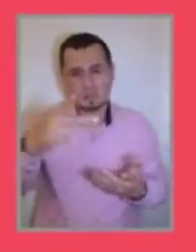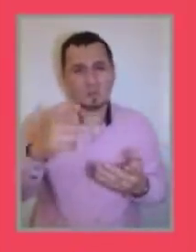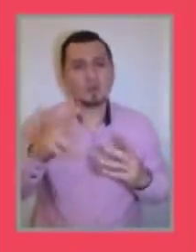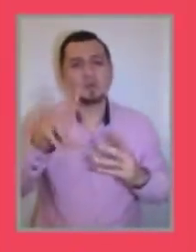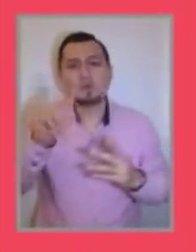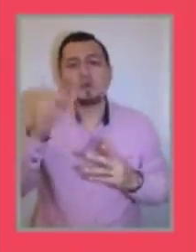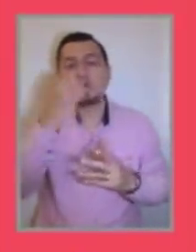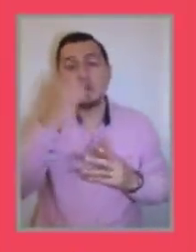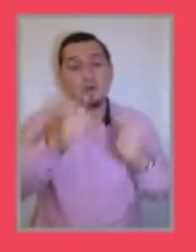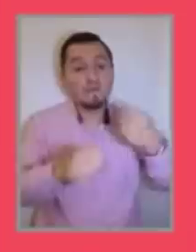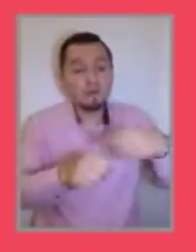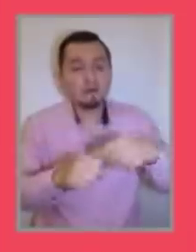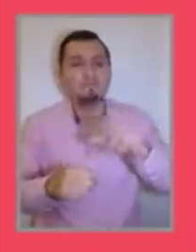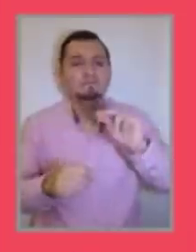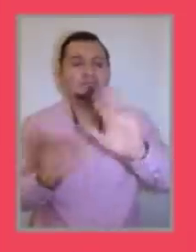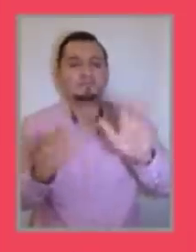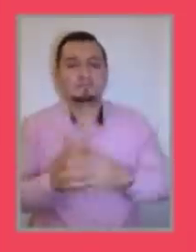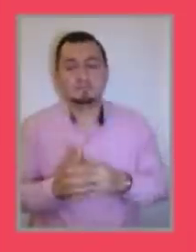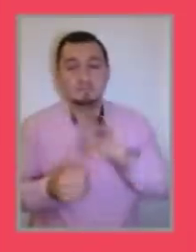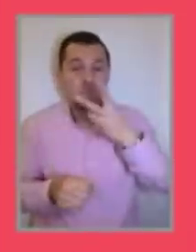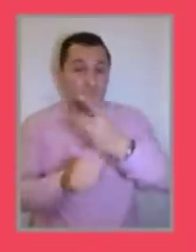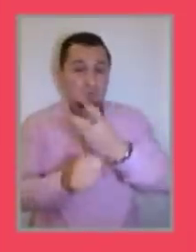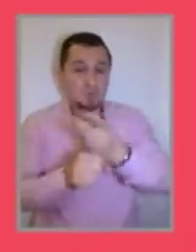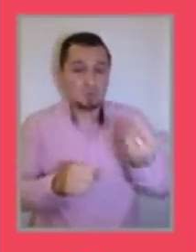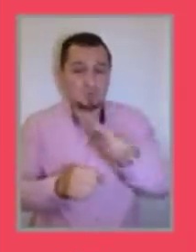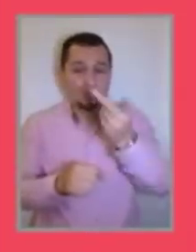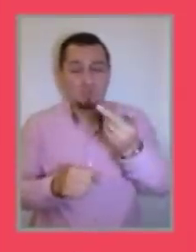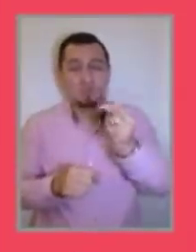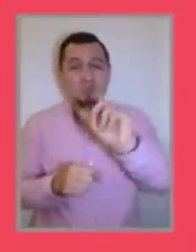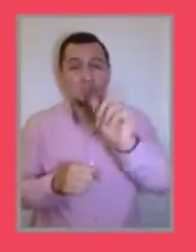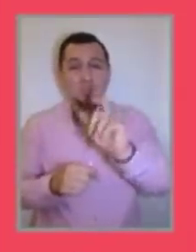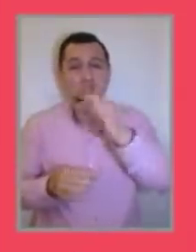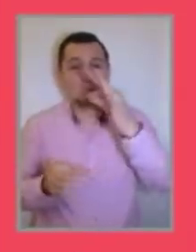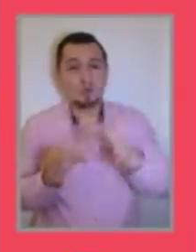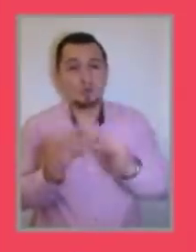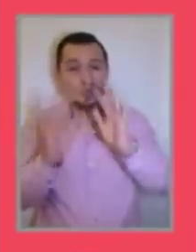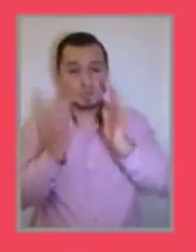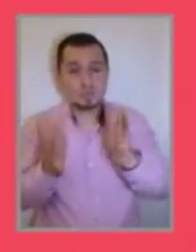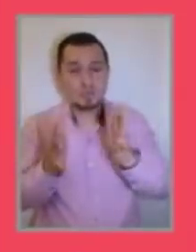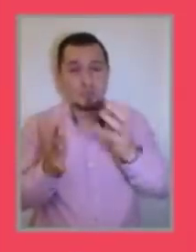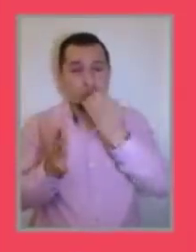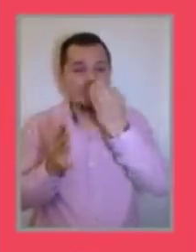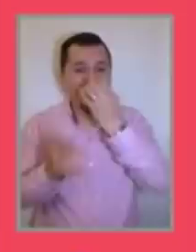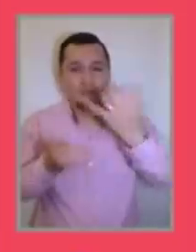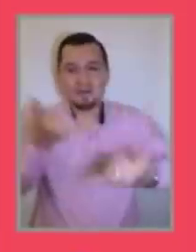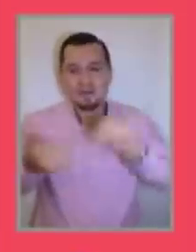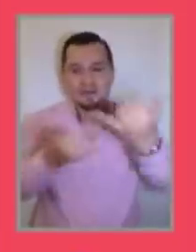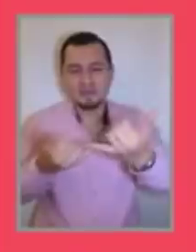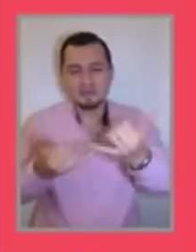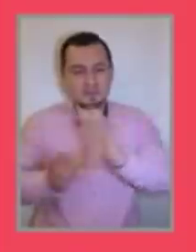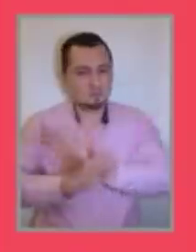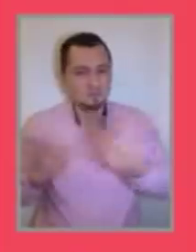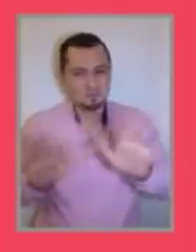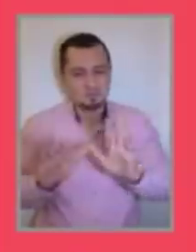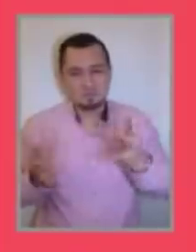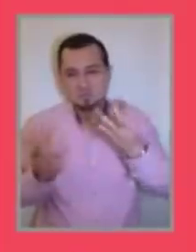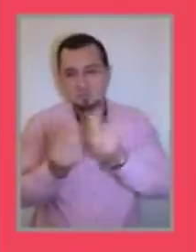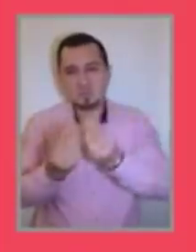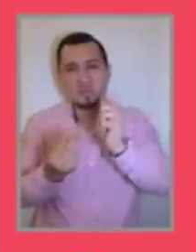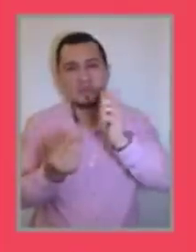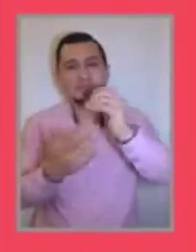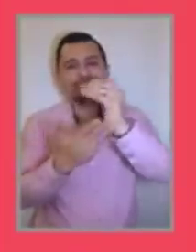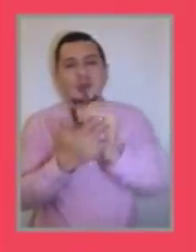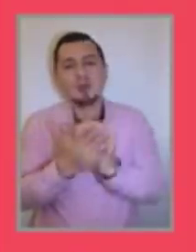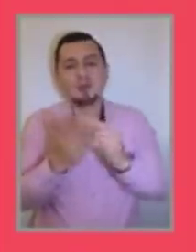mandarlos a clases. Okay. Y la segunda pregunta, ¿queda ahorita totalmente eliminado el receso o el recreo como tal debido por la reducción de